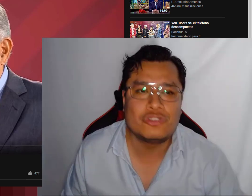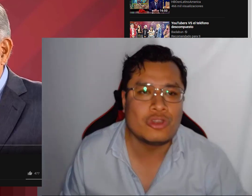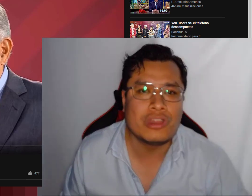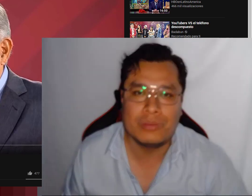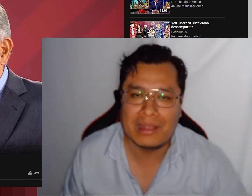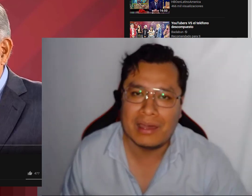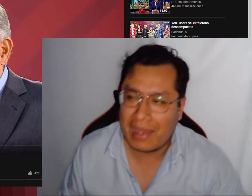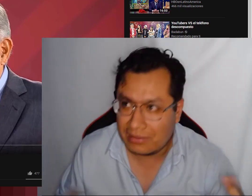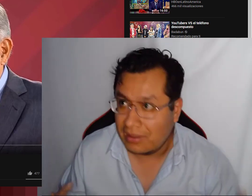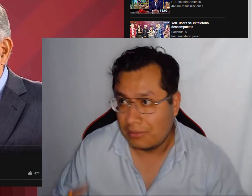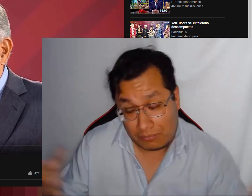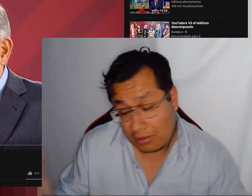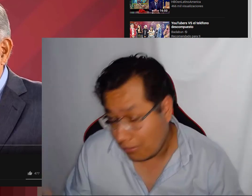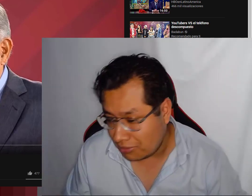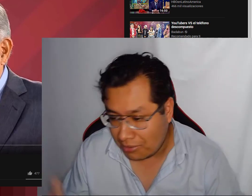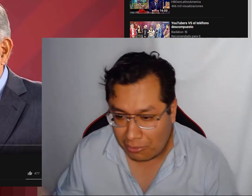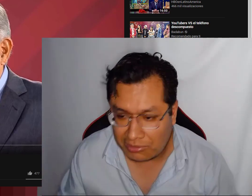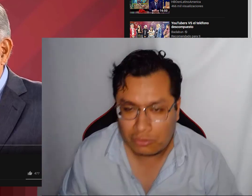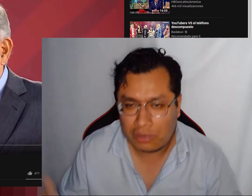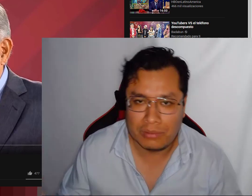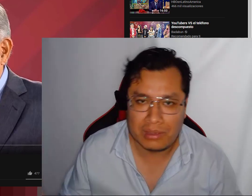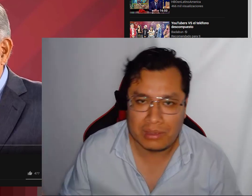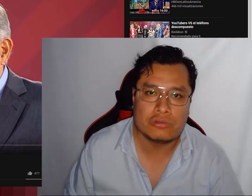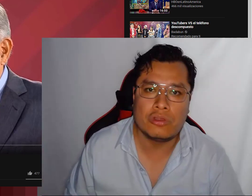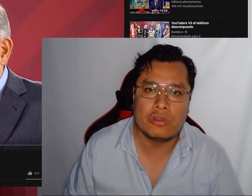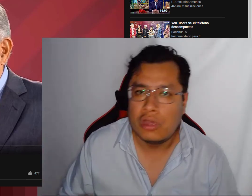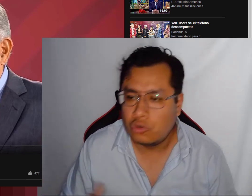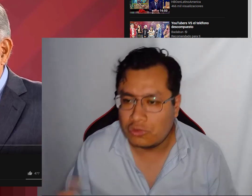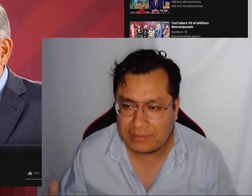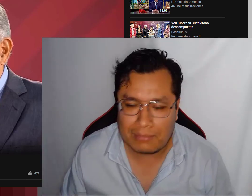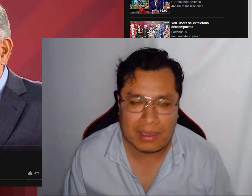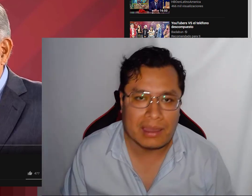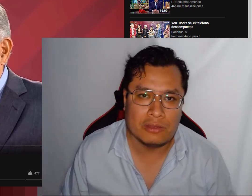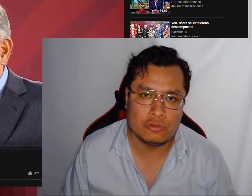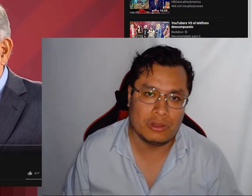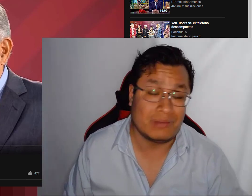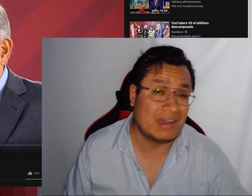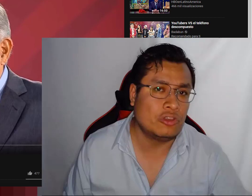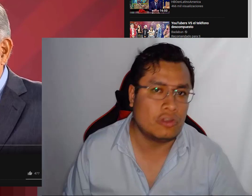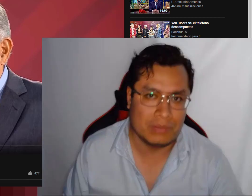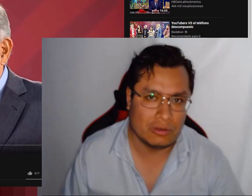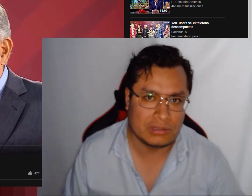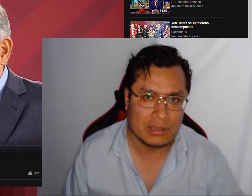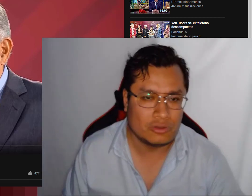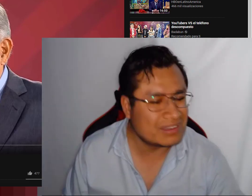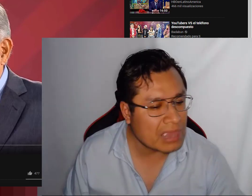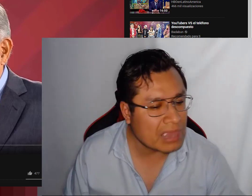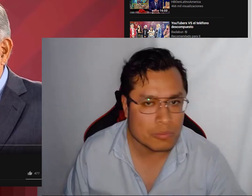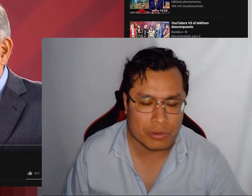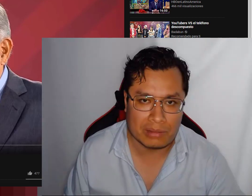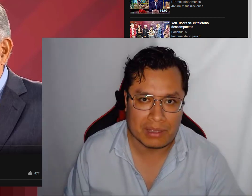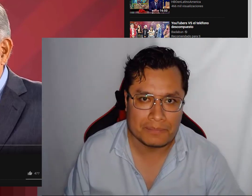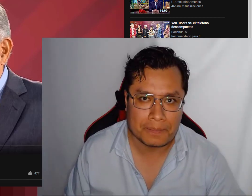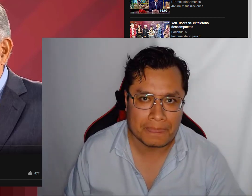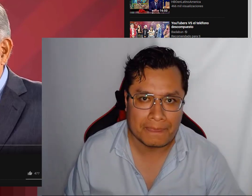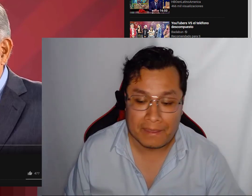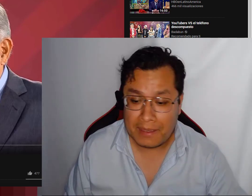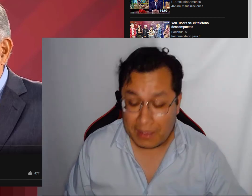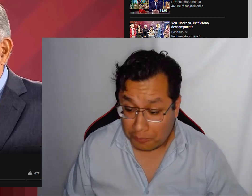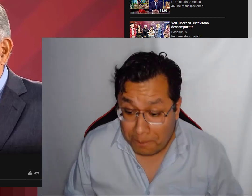conocen porque yo toda su vida andy vamos a llamarlo así toda su vida o todo su sistema estuvieron trabajando 2011 entonces de ahí hay un